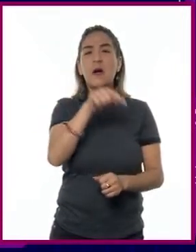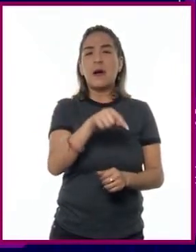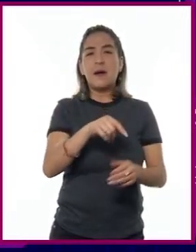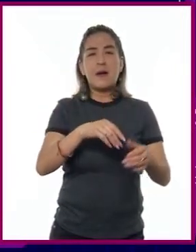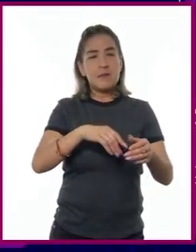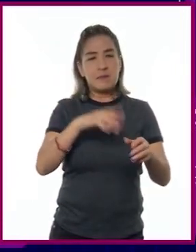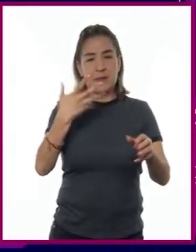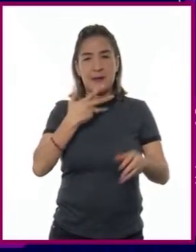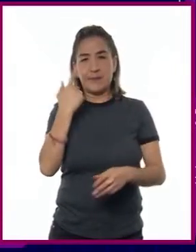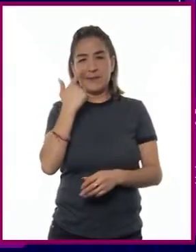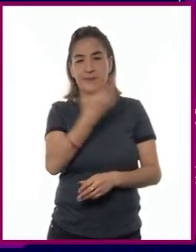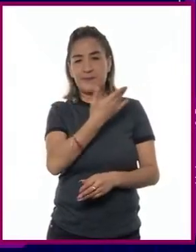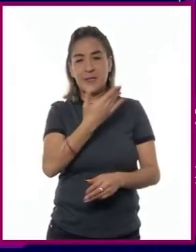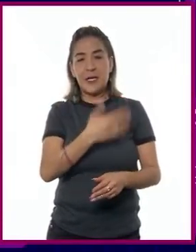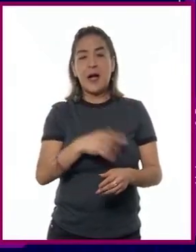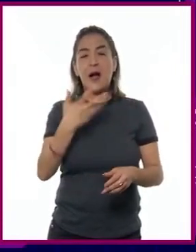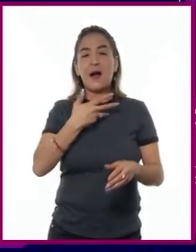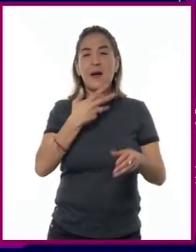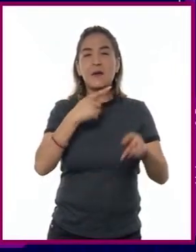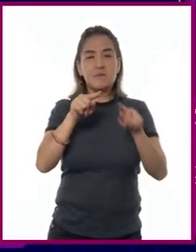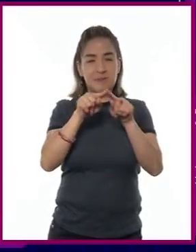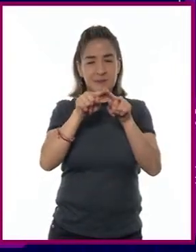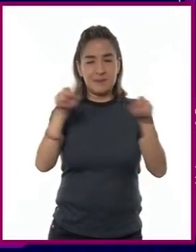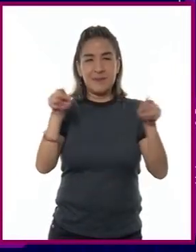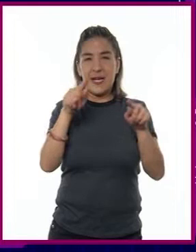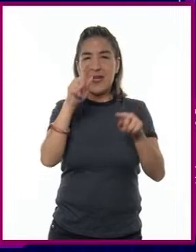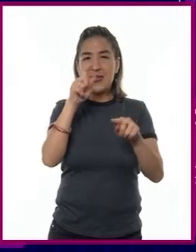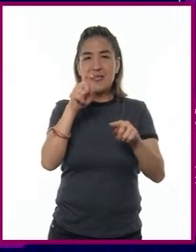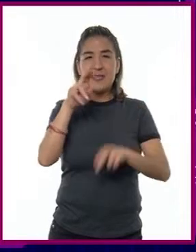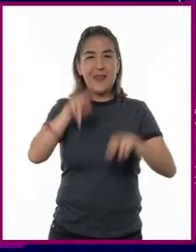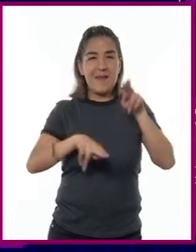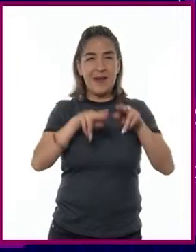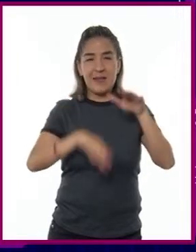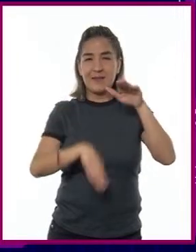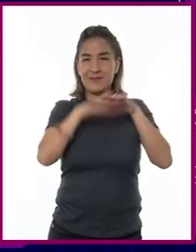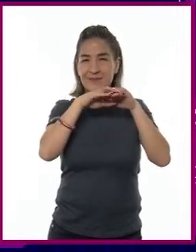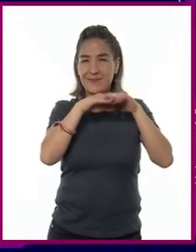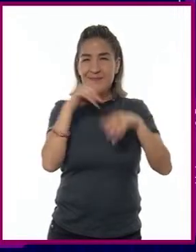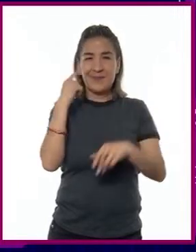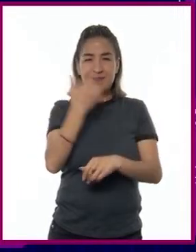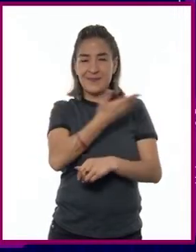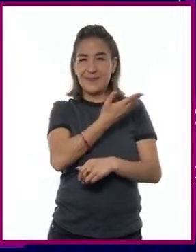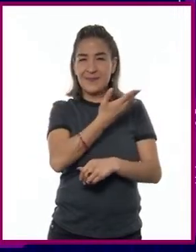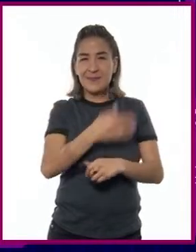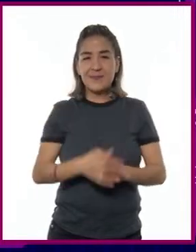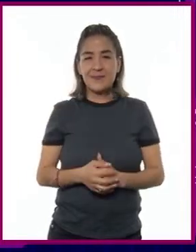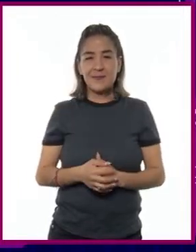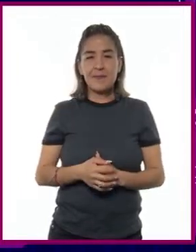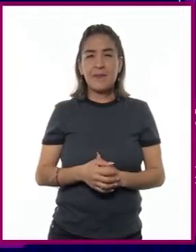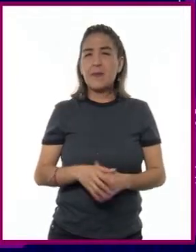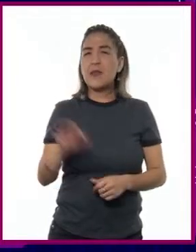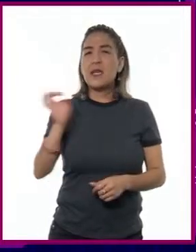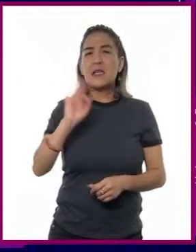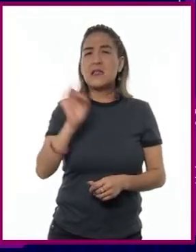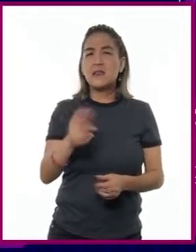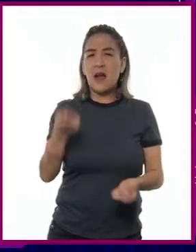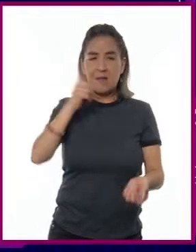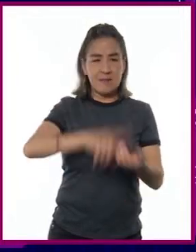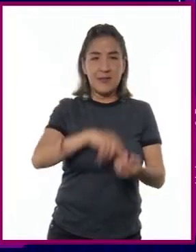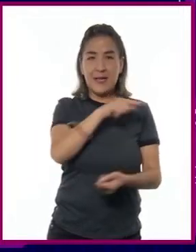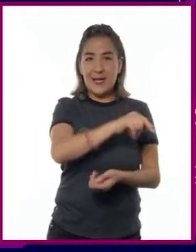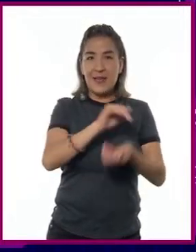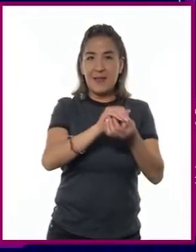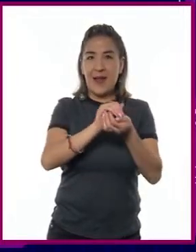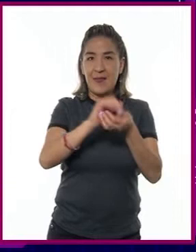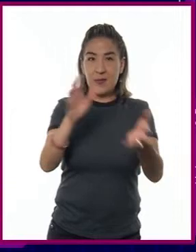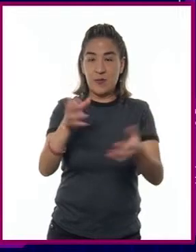una marca en el nivel que alcanza el agua. ¿Qué pasa si el dado se mete al